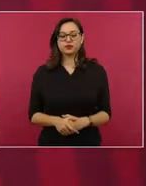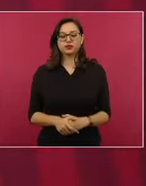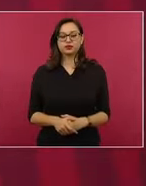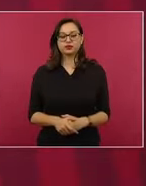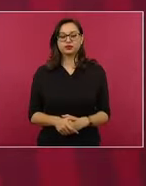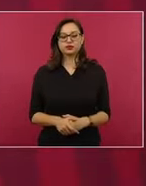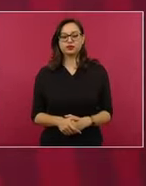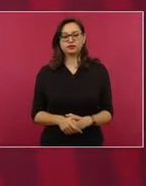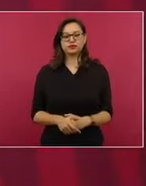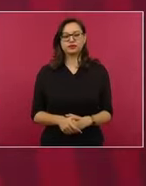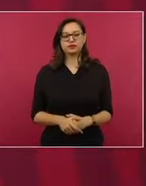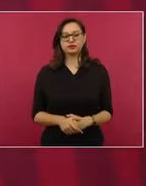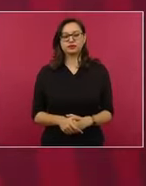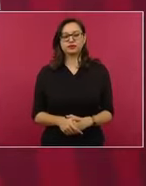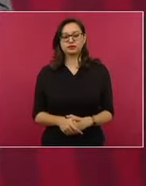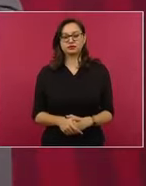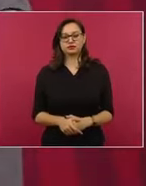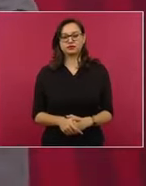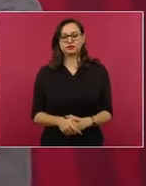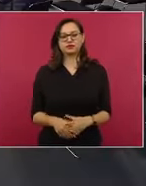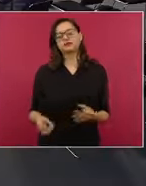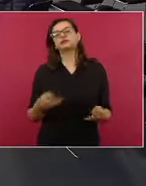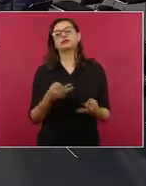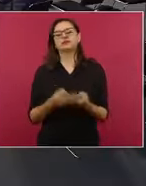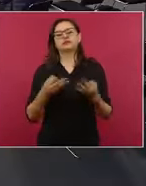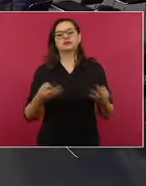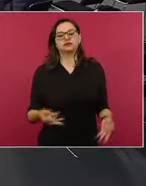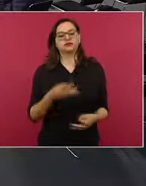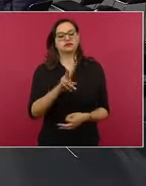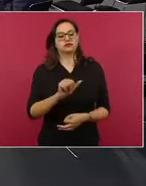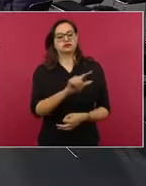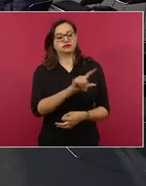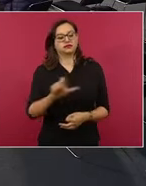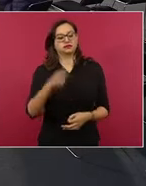¿No tienes el terreno de Valle?